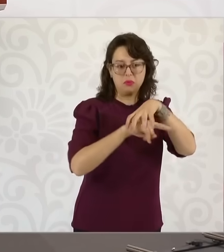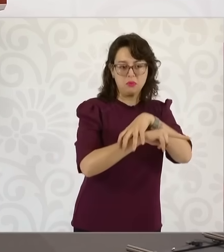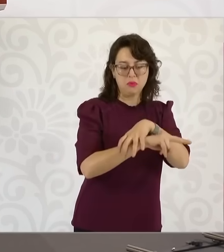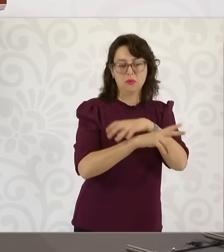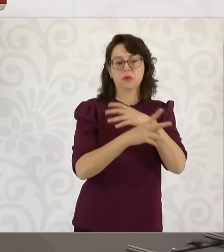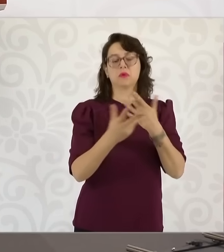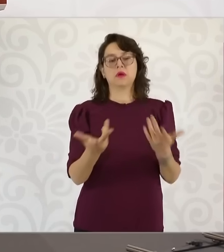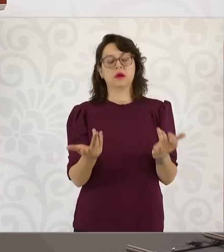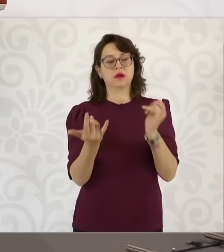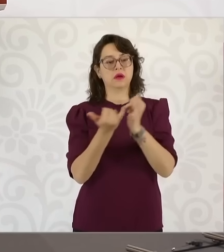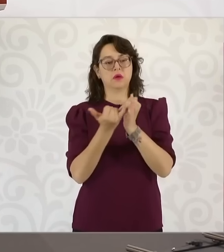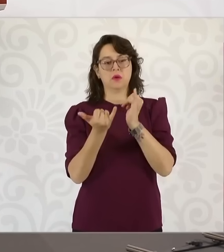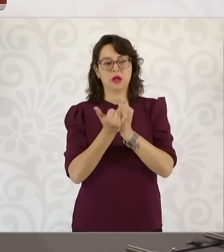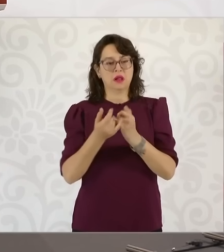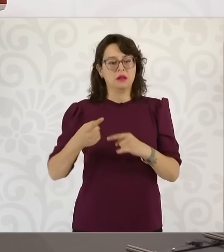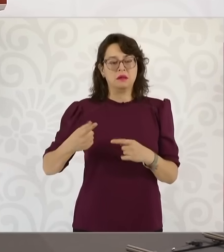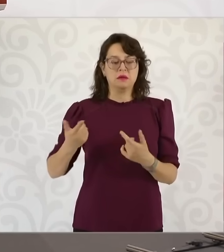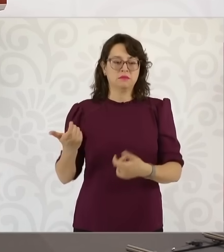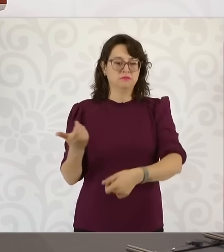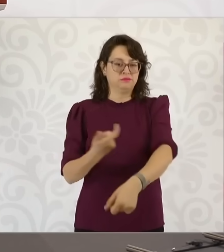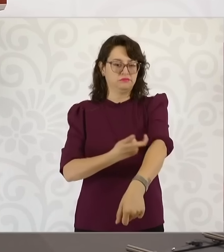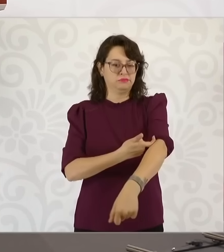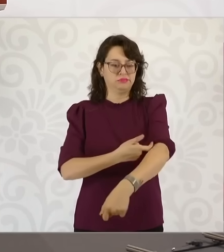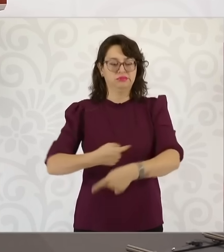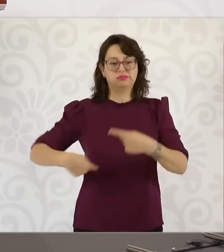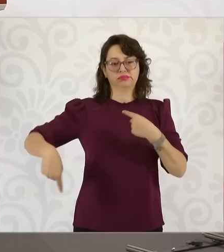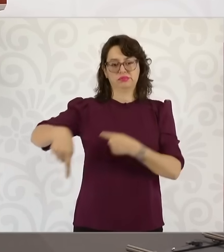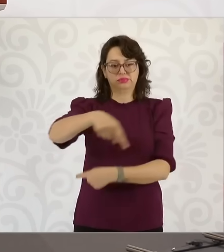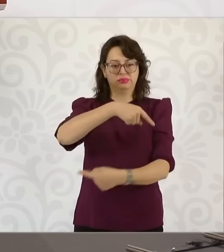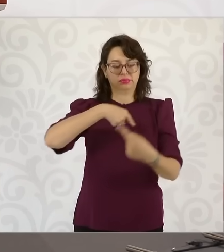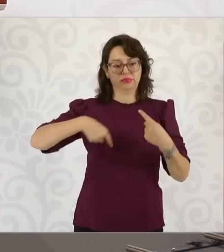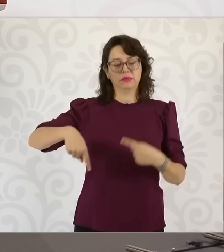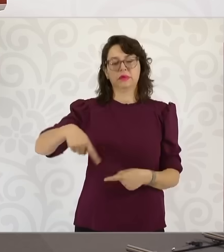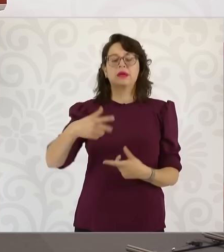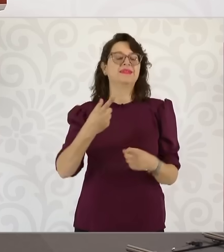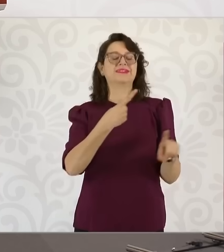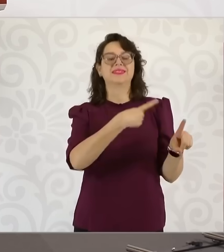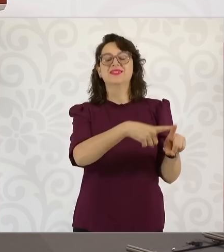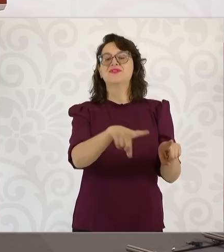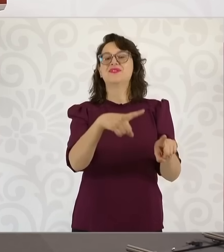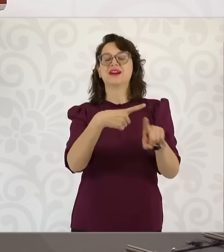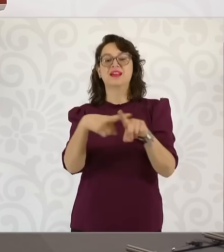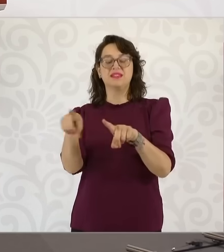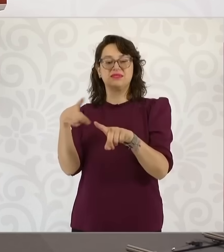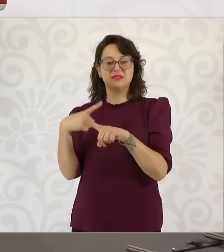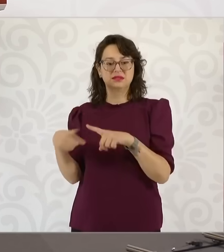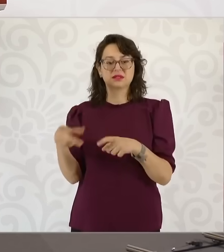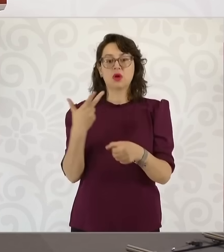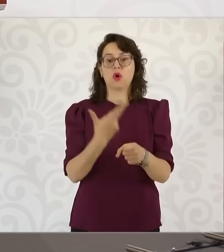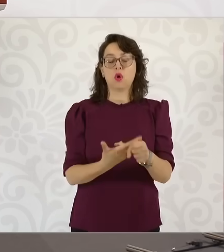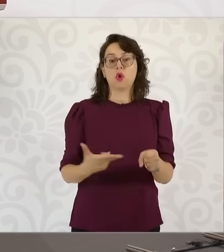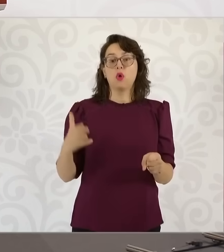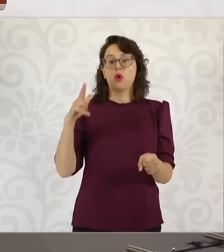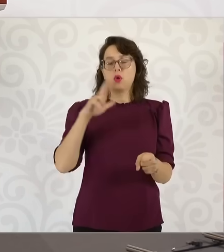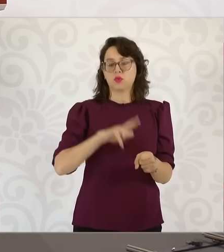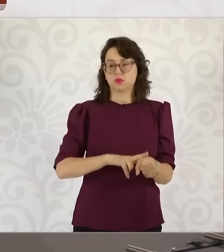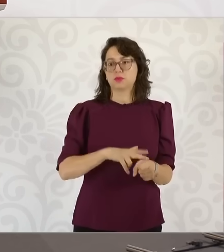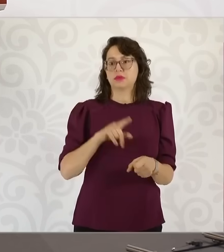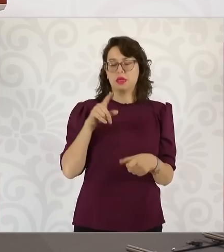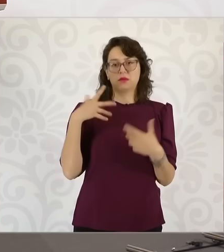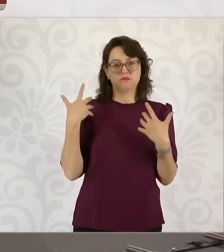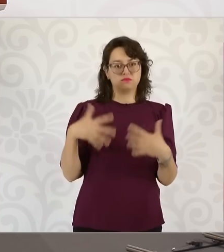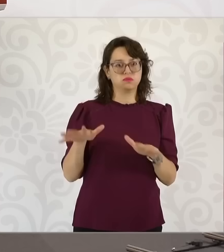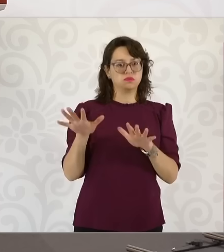de radioterapia, entre otros equipos avanzados. Este hospital se va a ubicar en un terreno